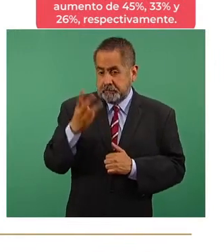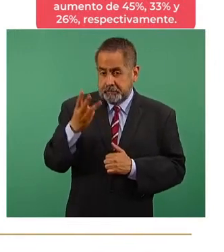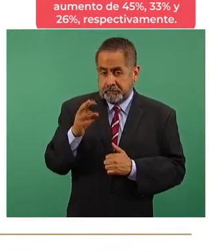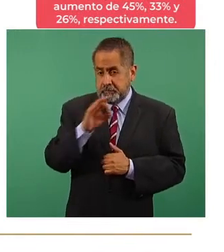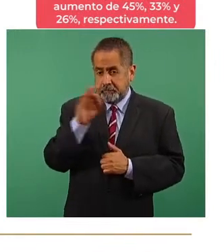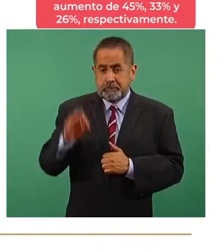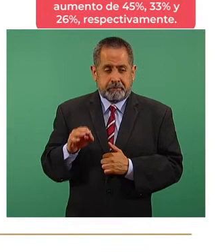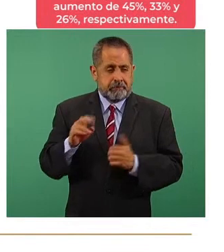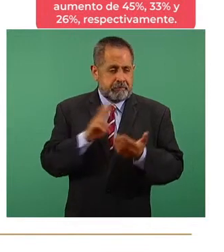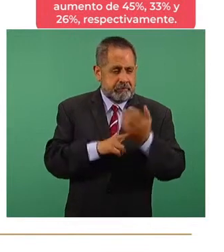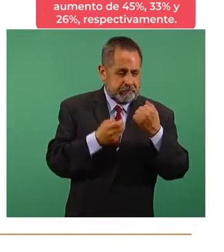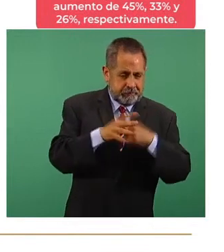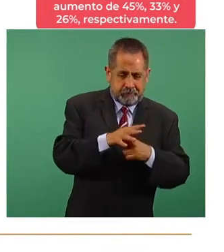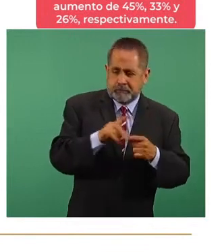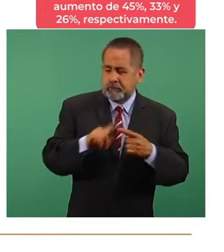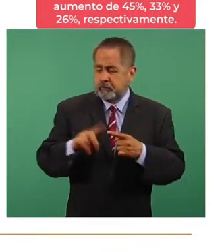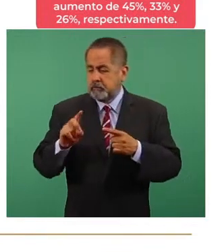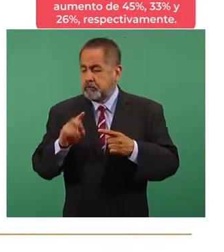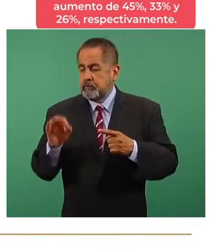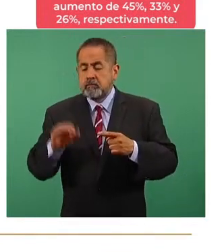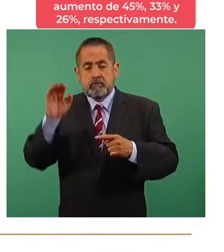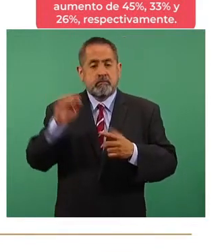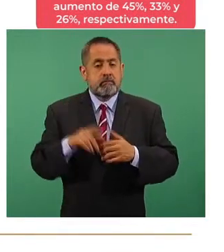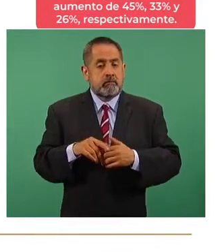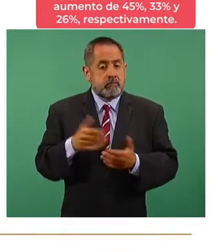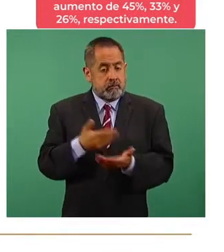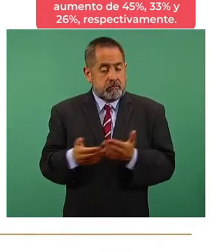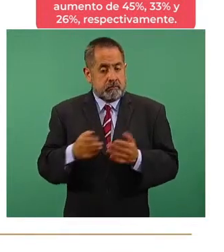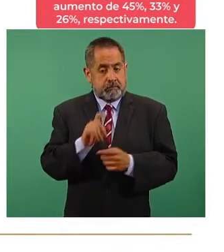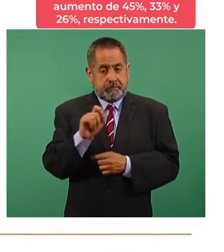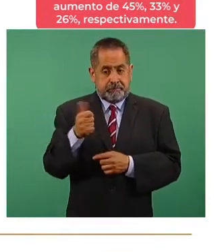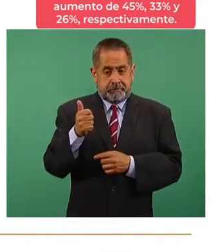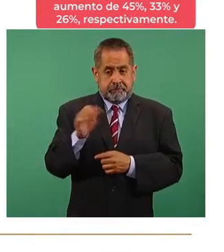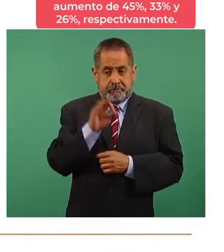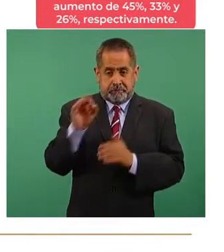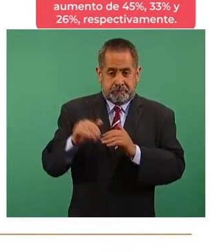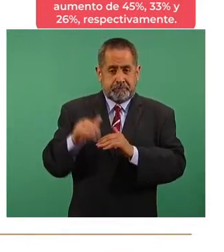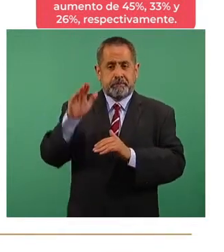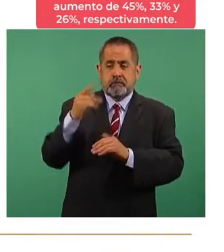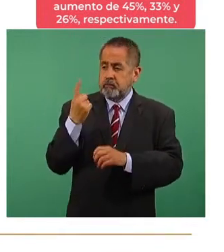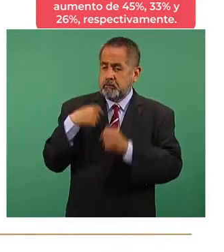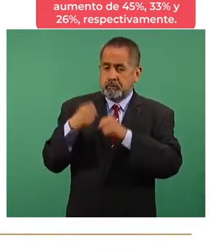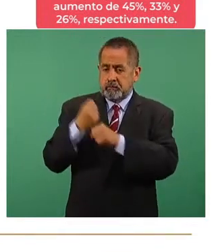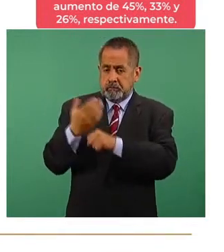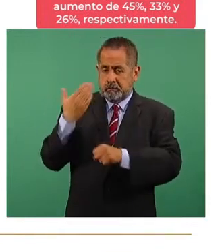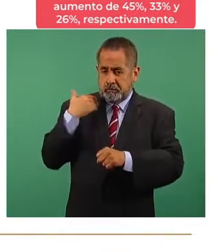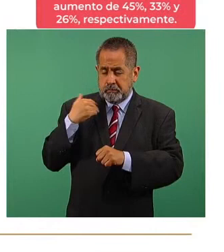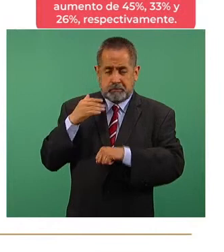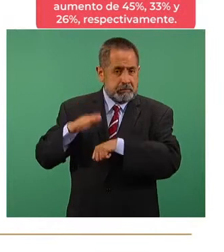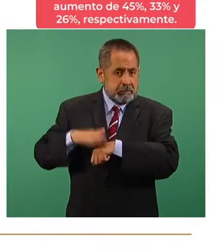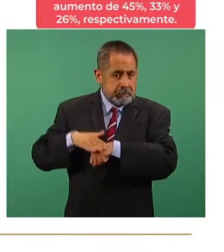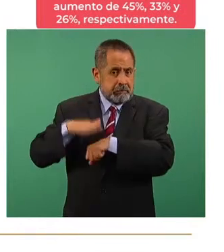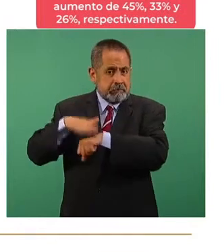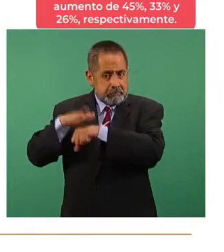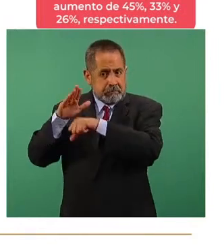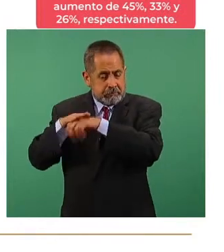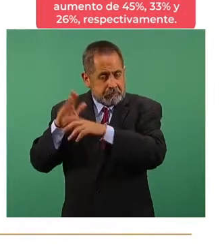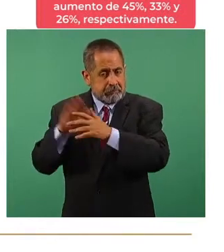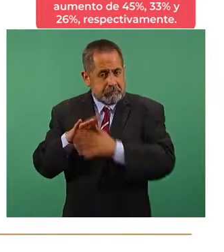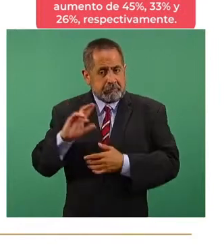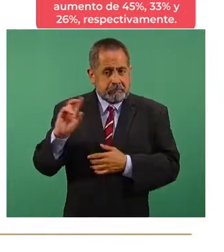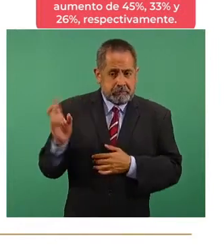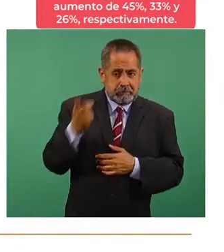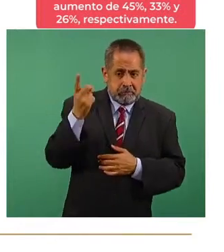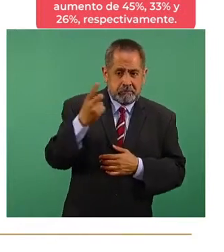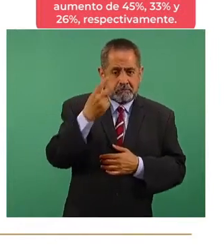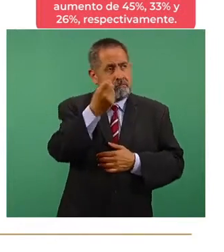33% con respecto al 2019 y 26% con respecto al año pasado, al 2020. Entonces, este